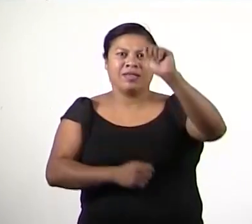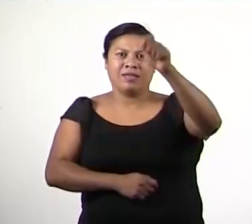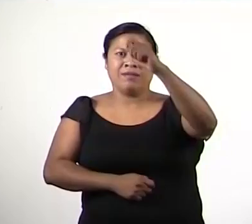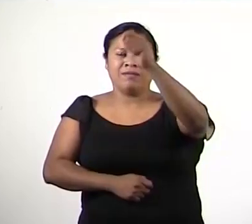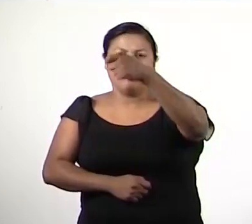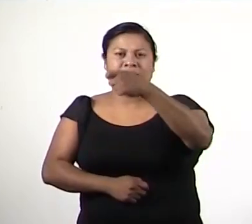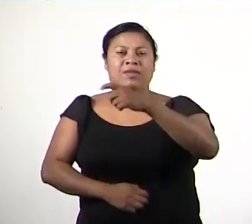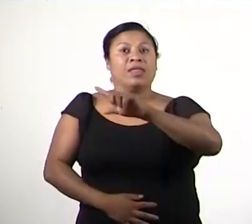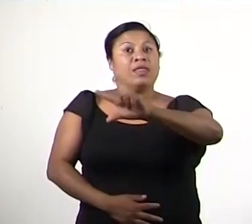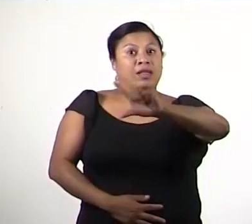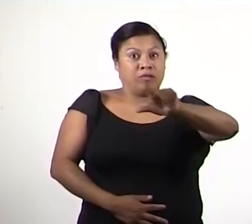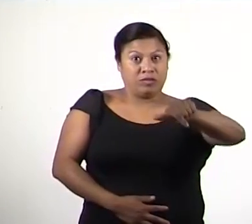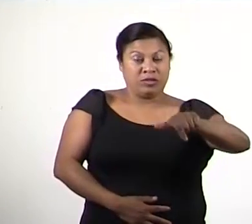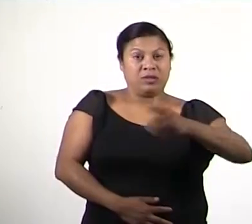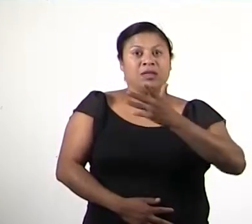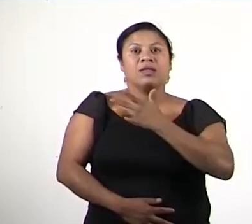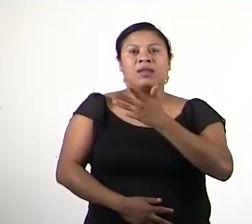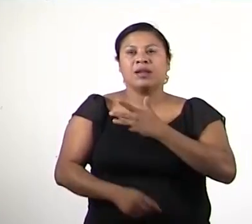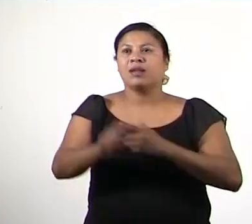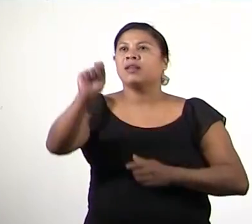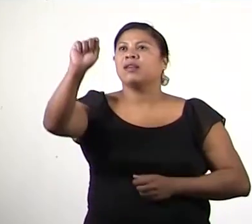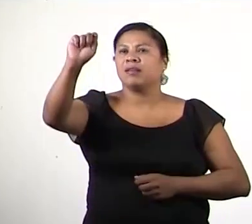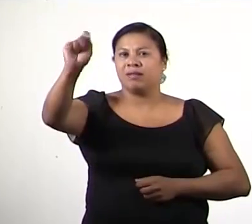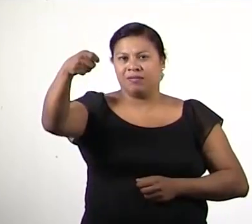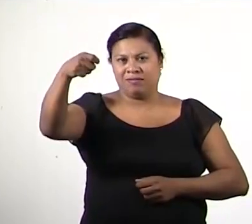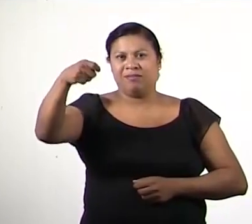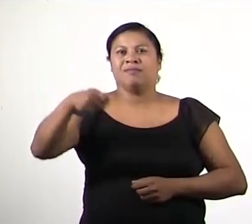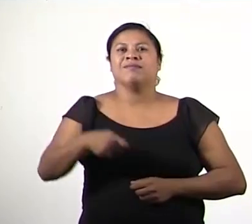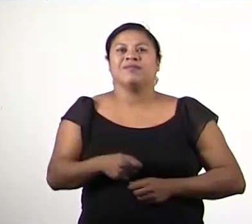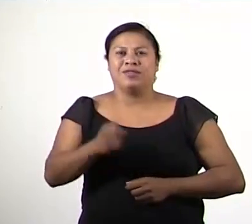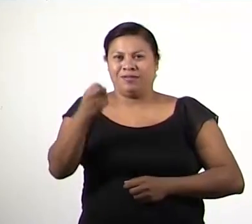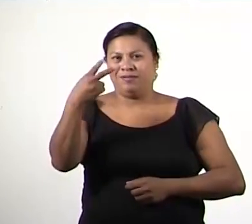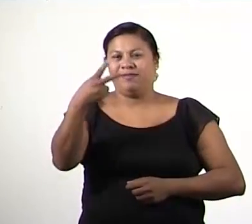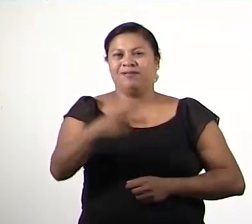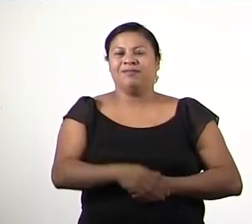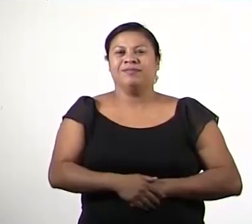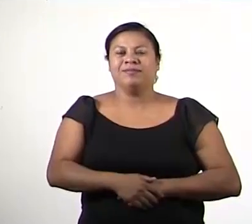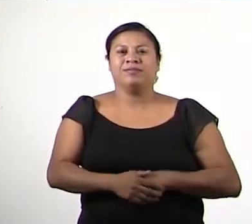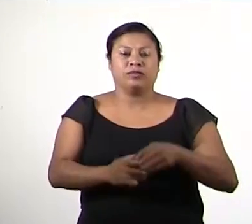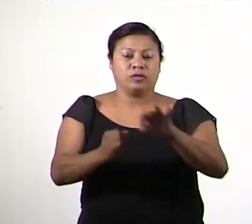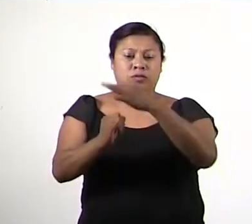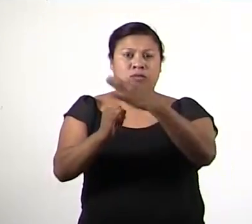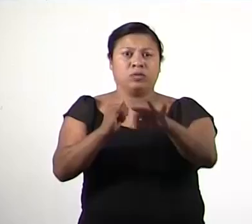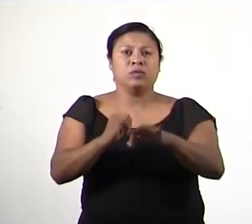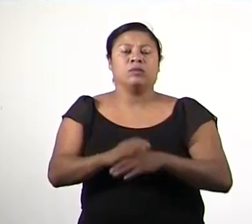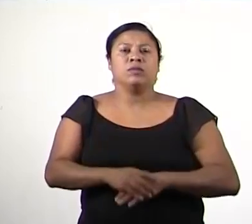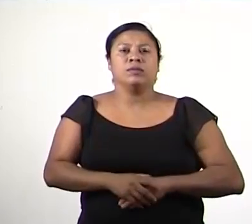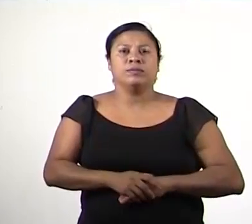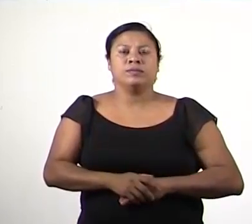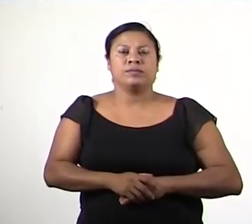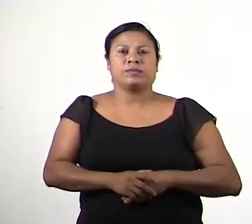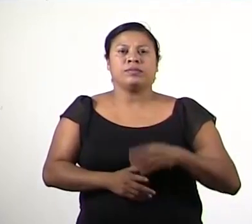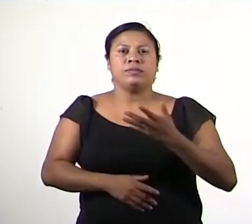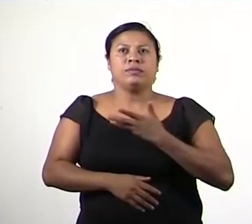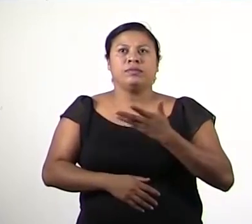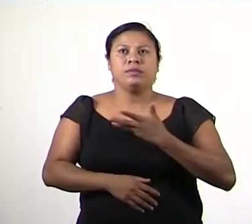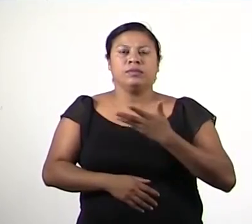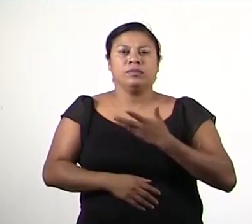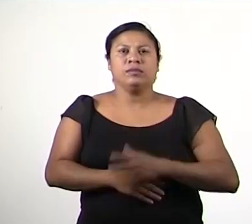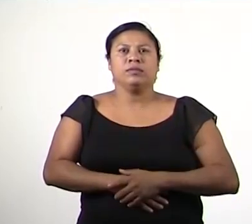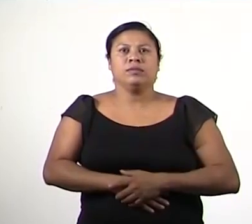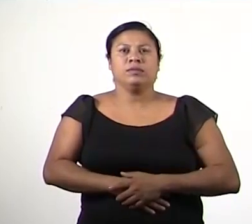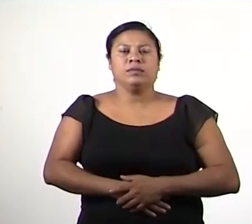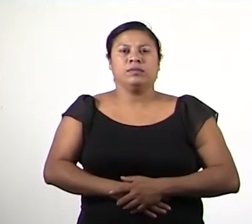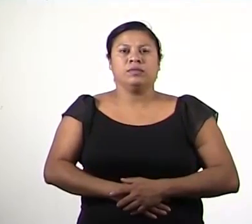La palabra después se acentúa en la última E. Y por último, tenemos